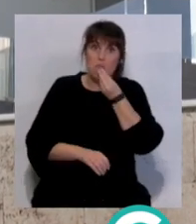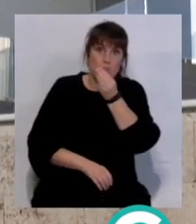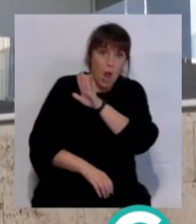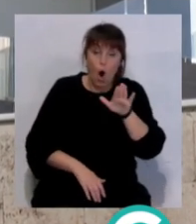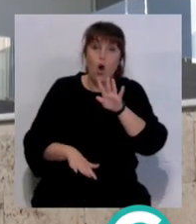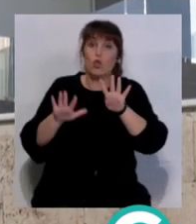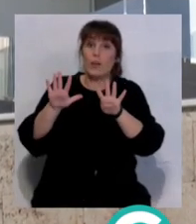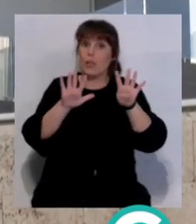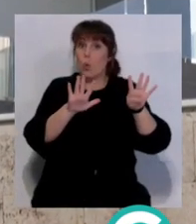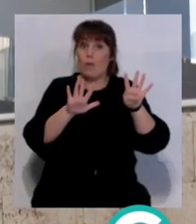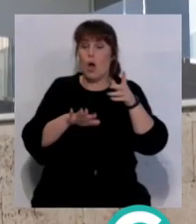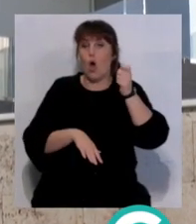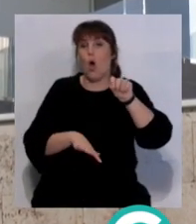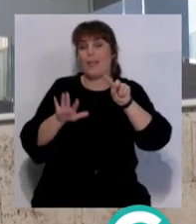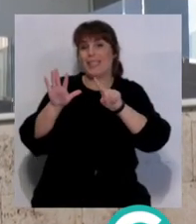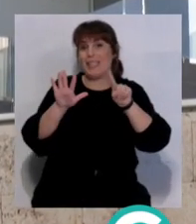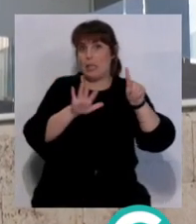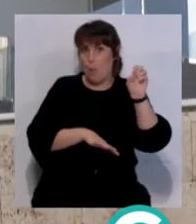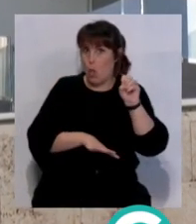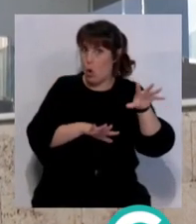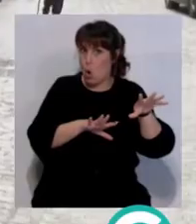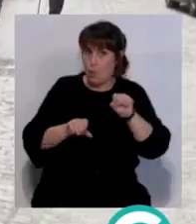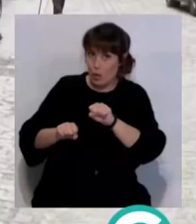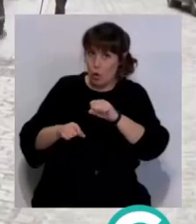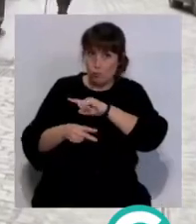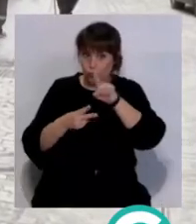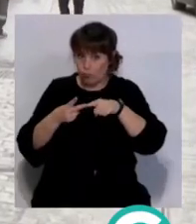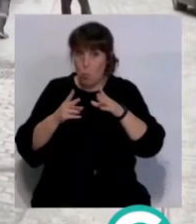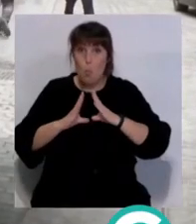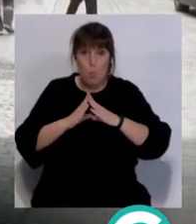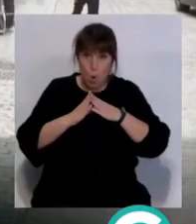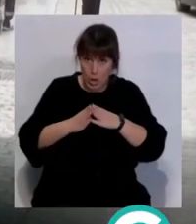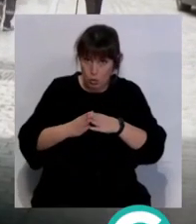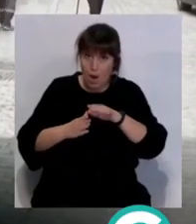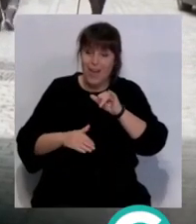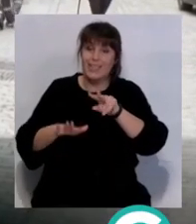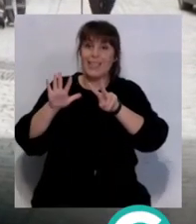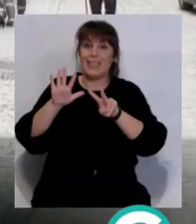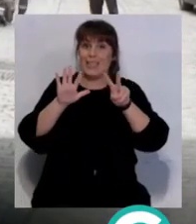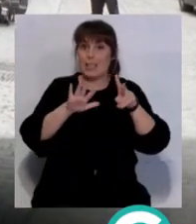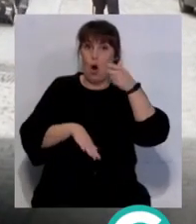del 99,66% de ocupación, seguida del puerto de Santa María con el